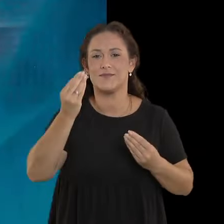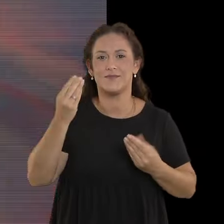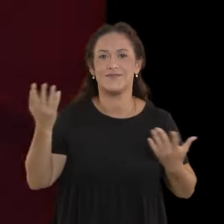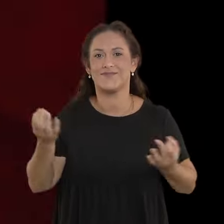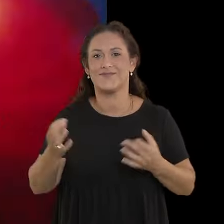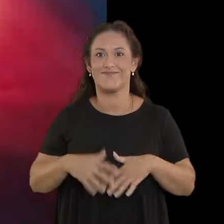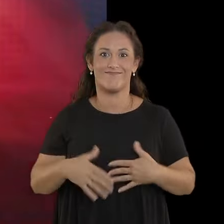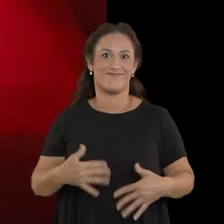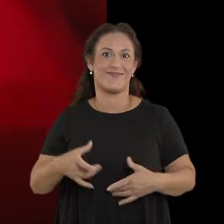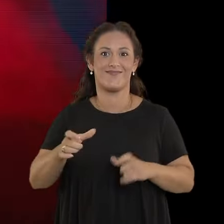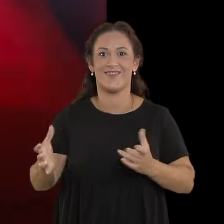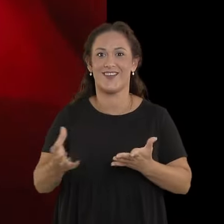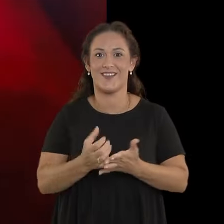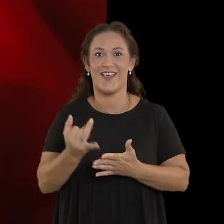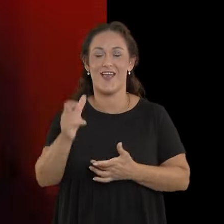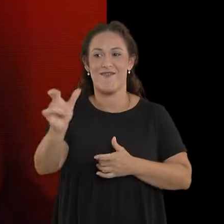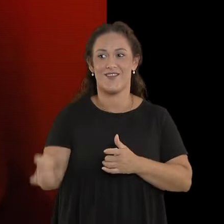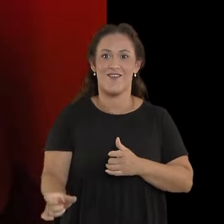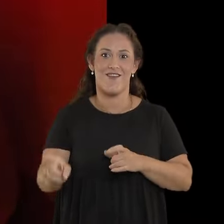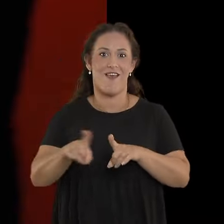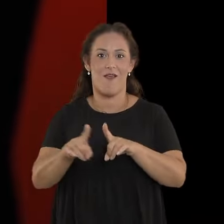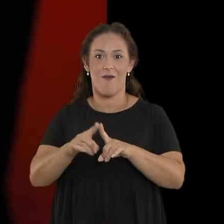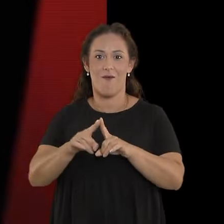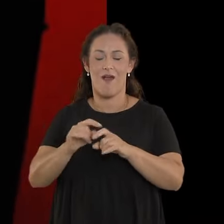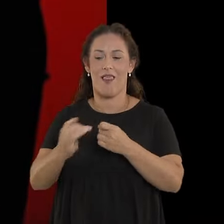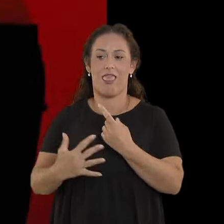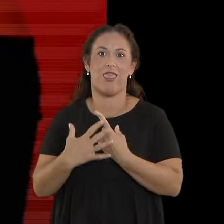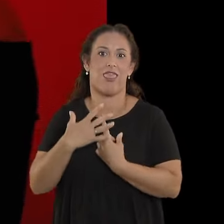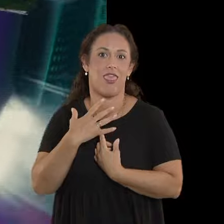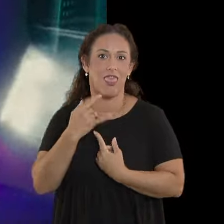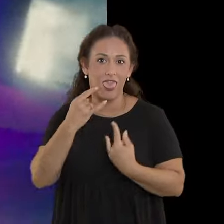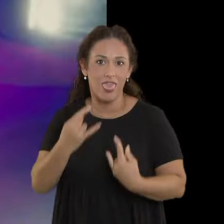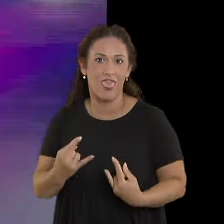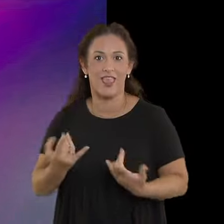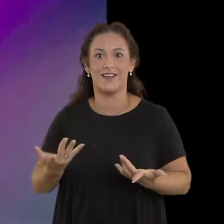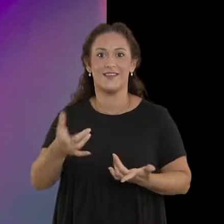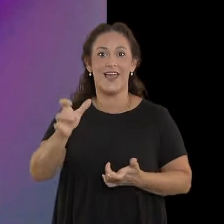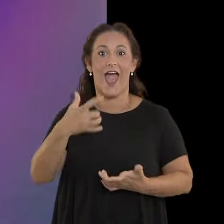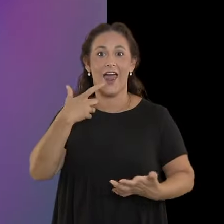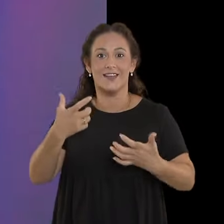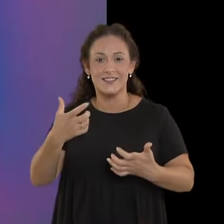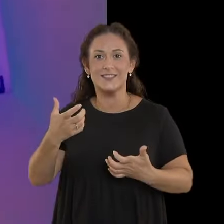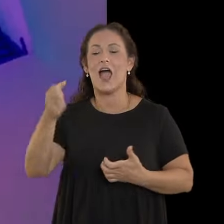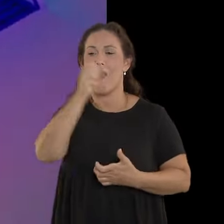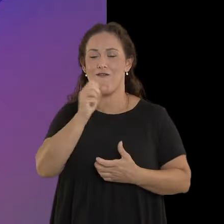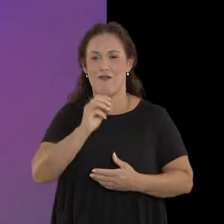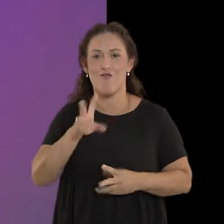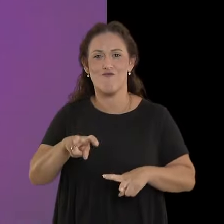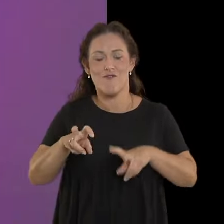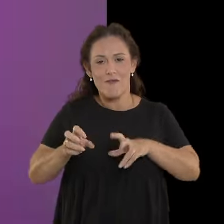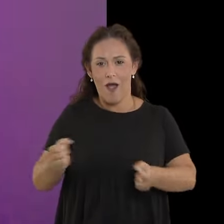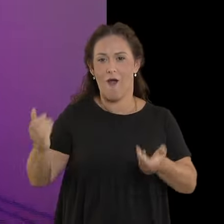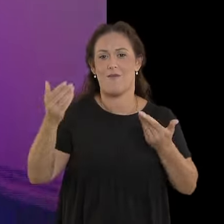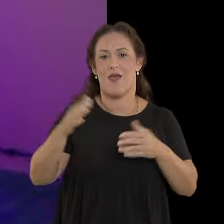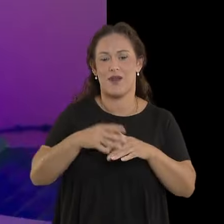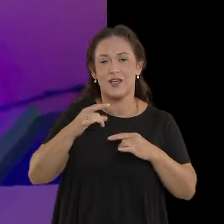que... Yeah. Todos tenemos a una persona que es nuestra debilidad. Y el artista ha dedicado Me Puede a la suya. Con